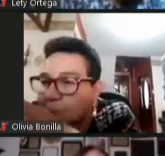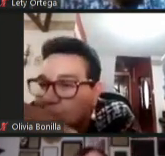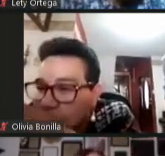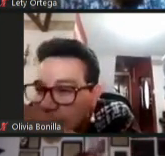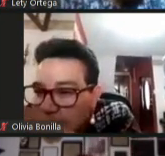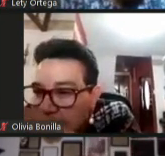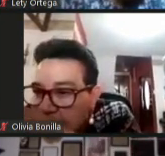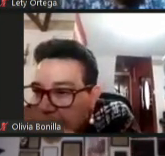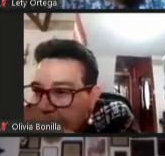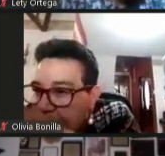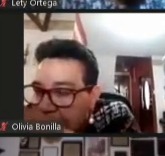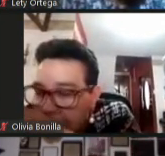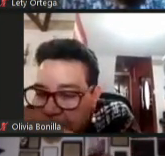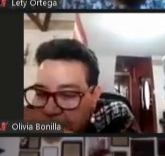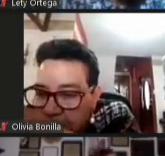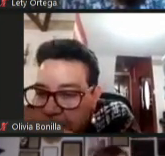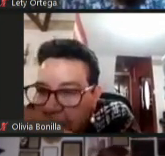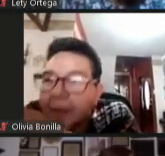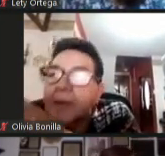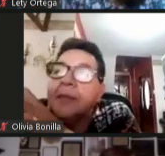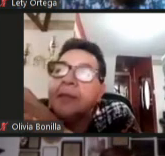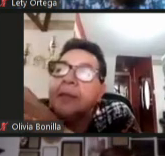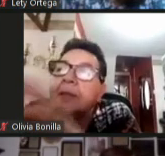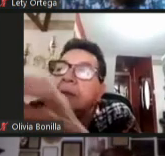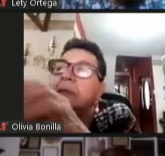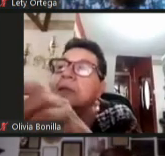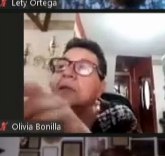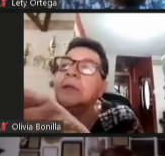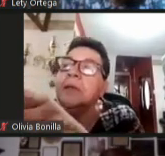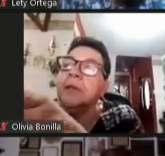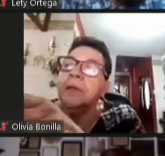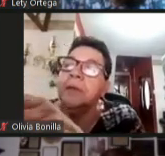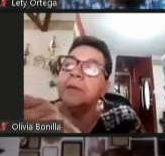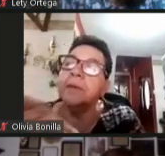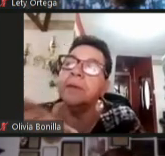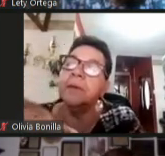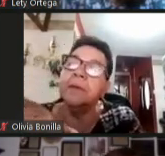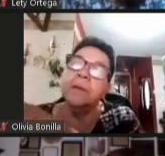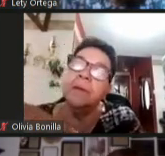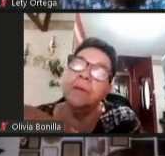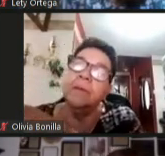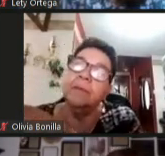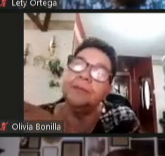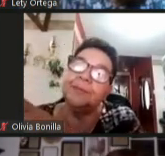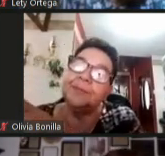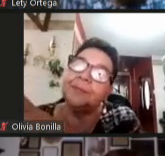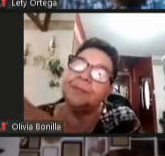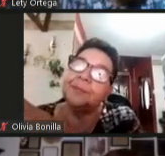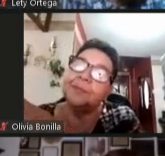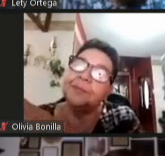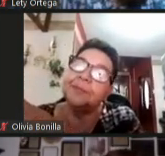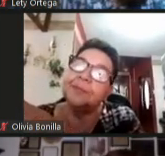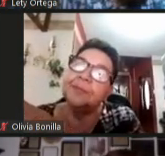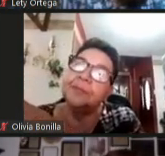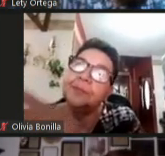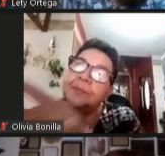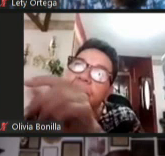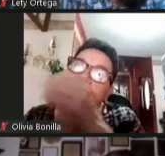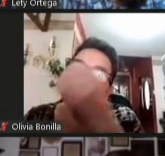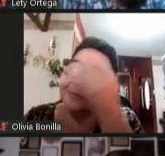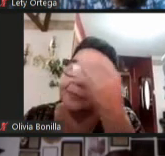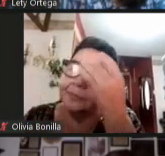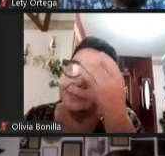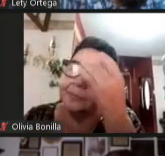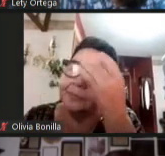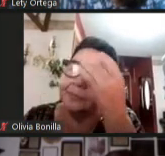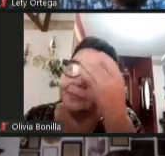problema de la CFE actualmente ha provocado incluso que los apagones en los sectores, diversos